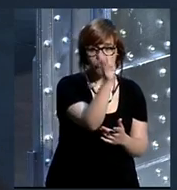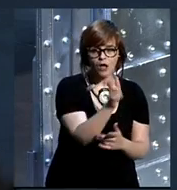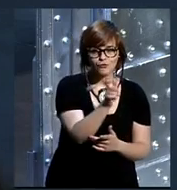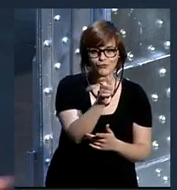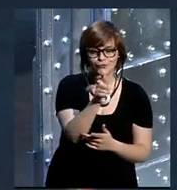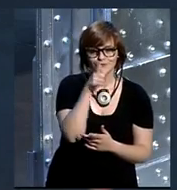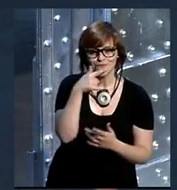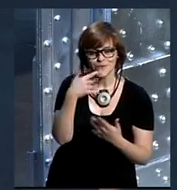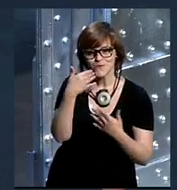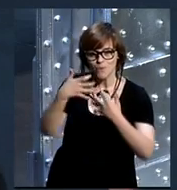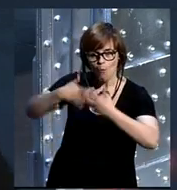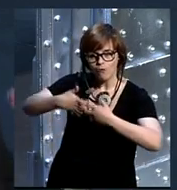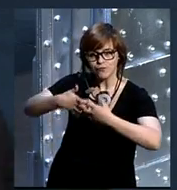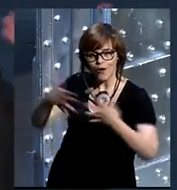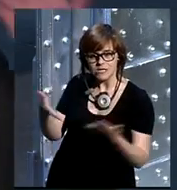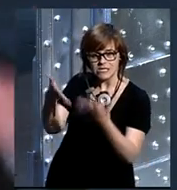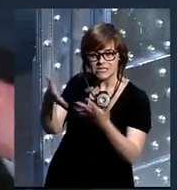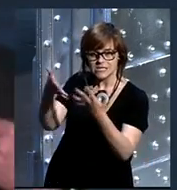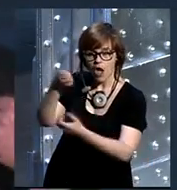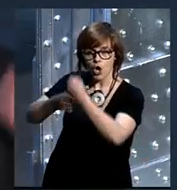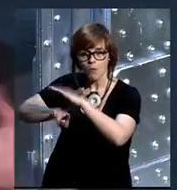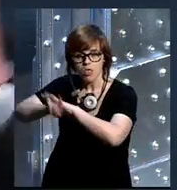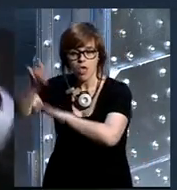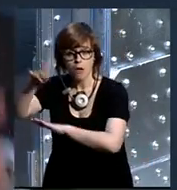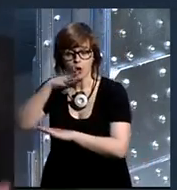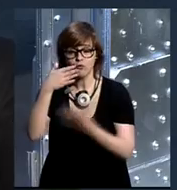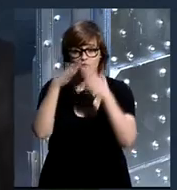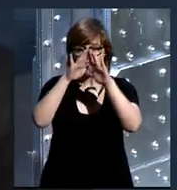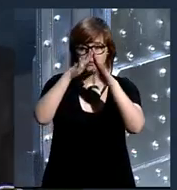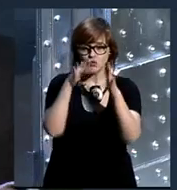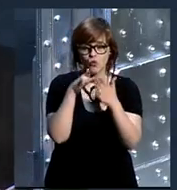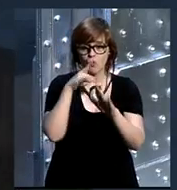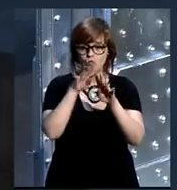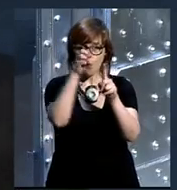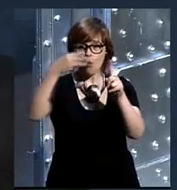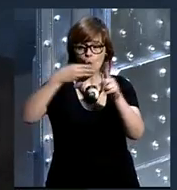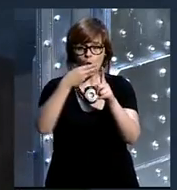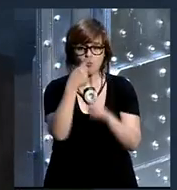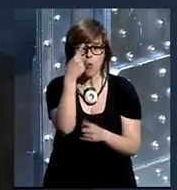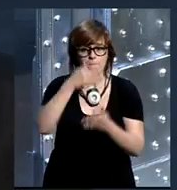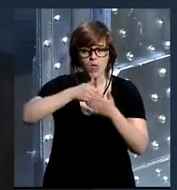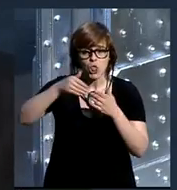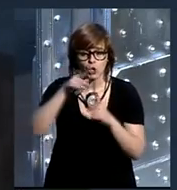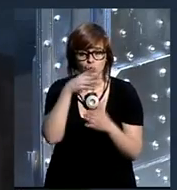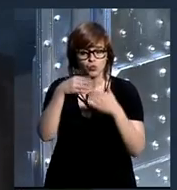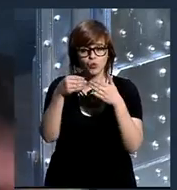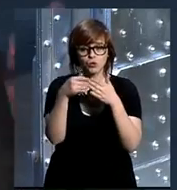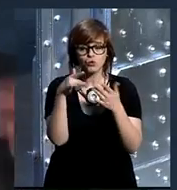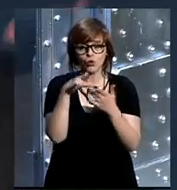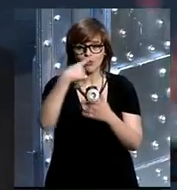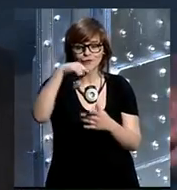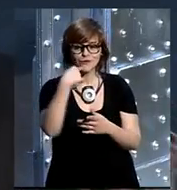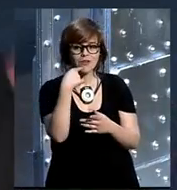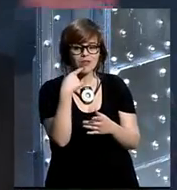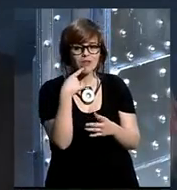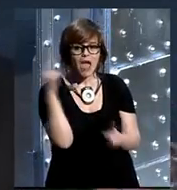Facebook tenemos una página con 1 millón de usuarios que tiene como título "Estamos contra el